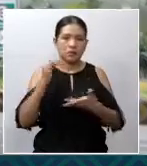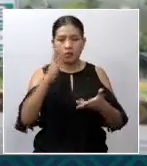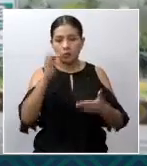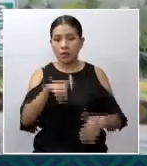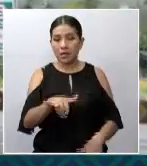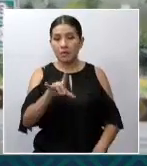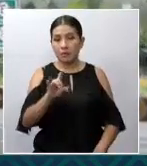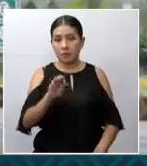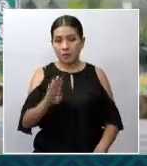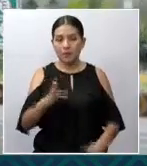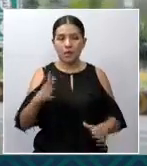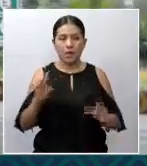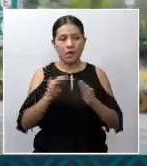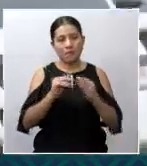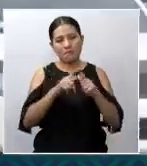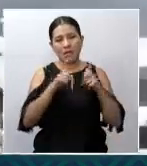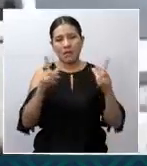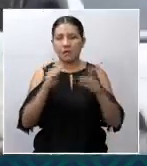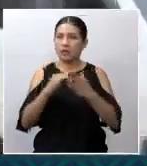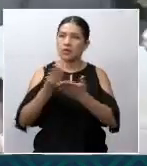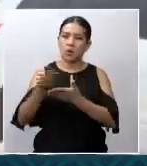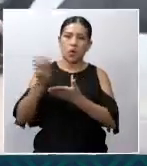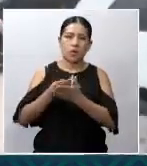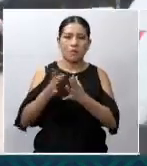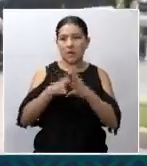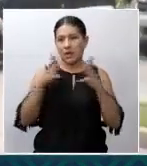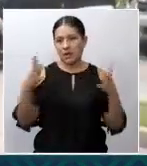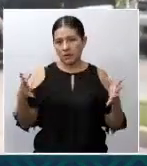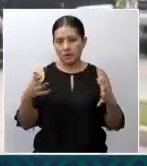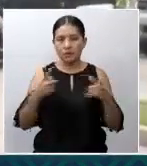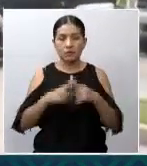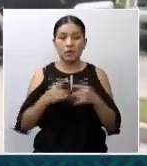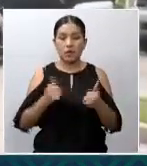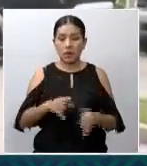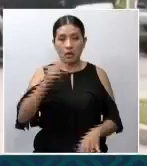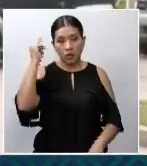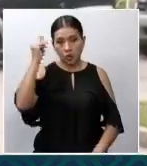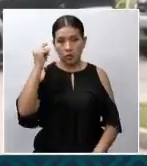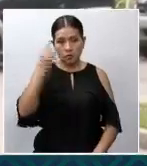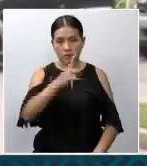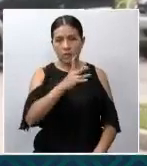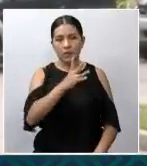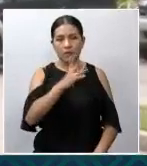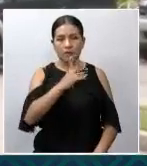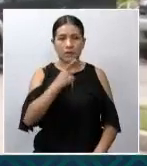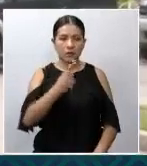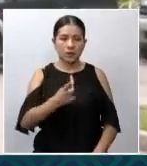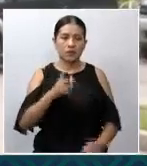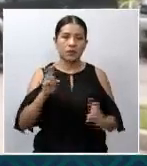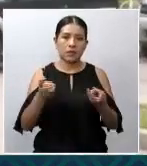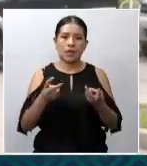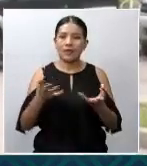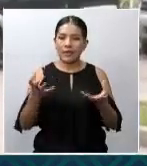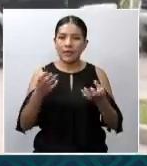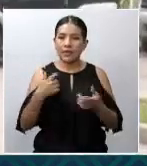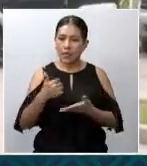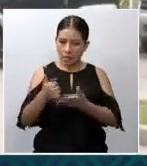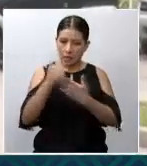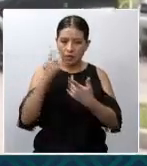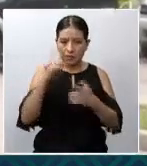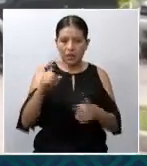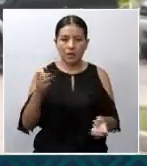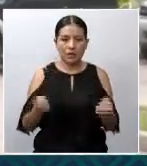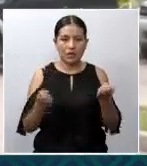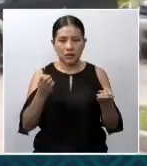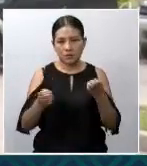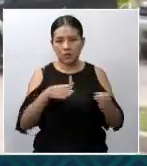YPFB es el mayor importador. Naturalmente el argumento del gobierno es que tienda a estabilizar y a garantizar